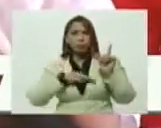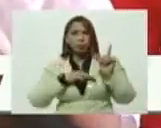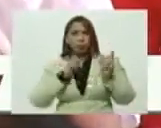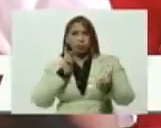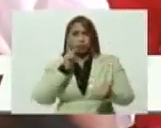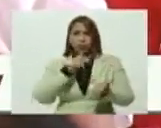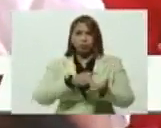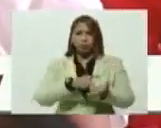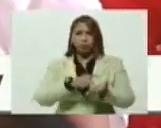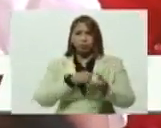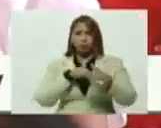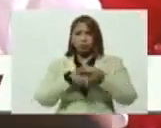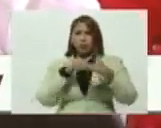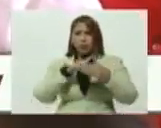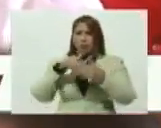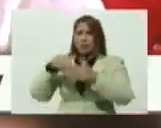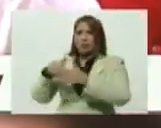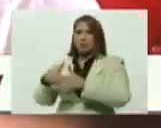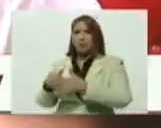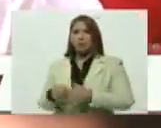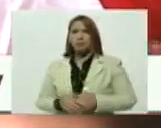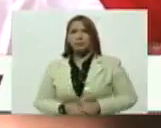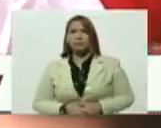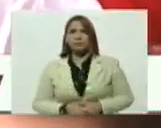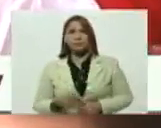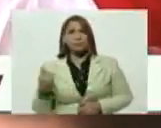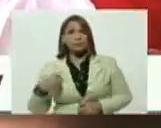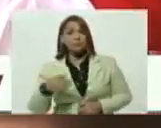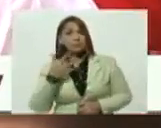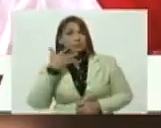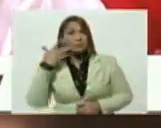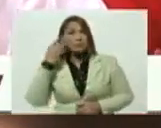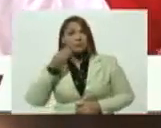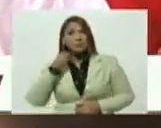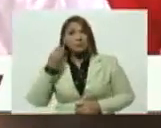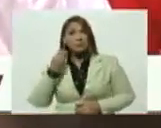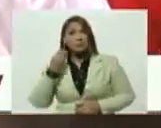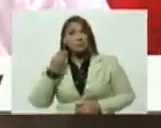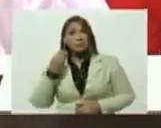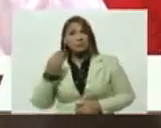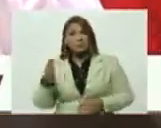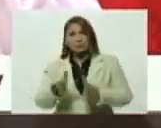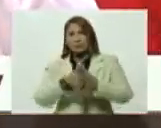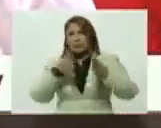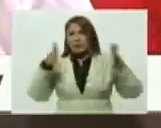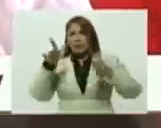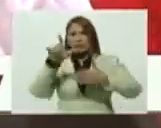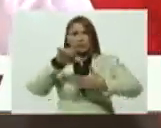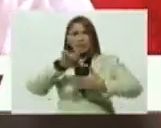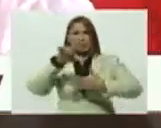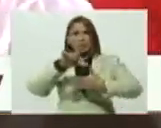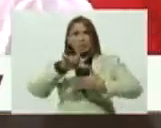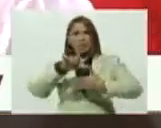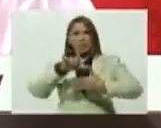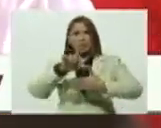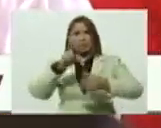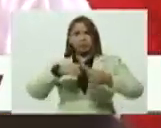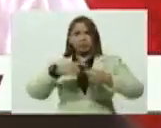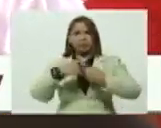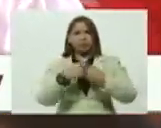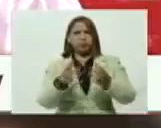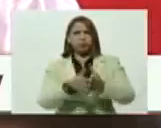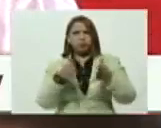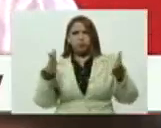unas internas, hemos ido a unas primarias. Tenemos el lujo de ser un partido, el más grande de Latinoamérica, un partido donde participó una